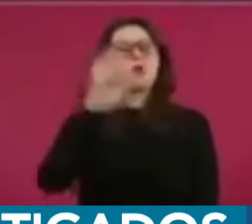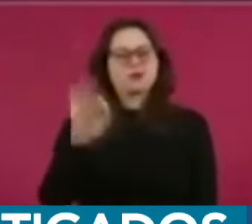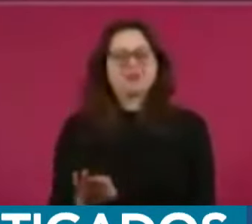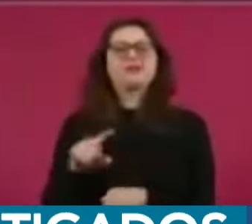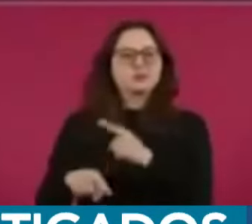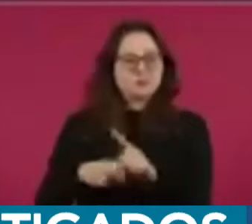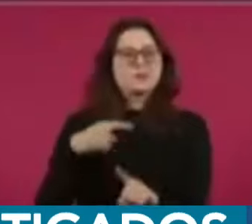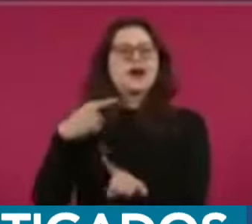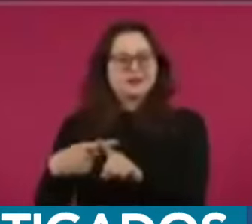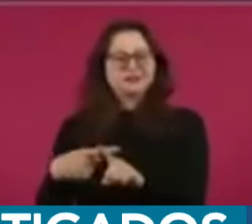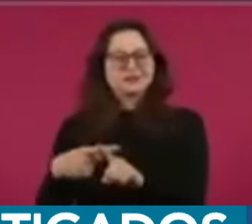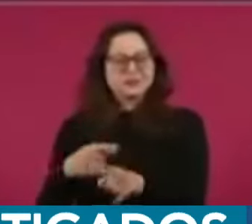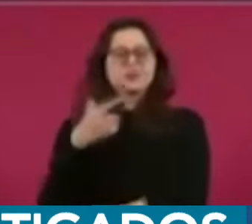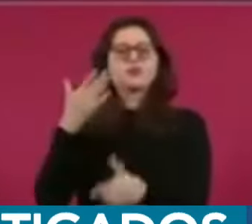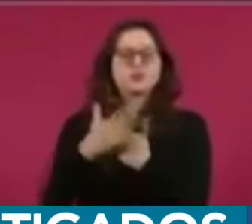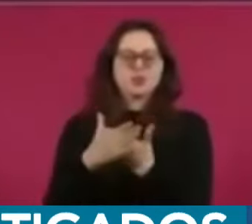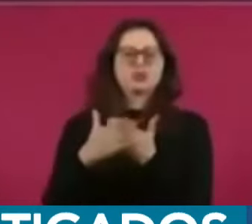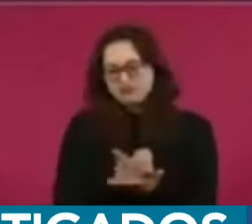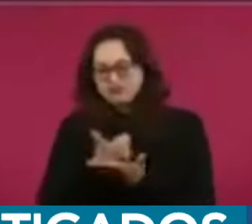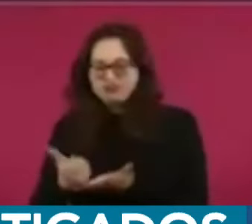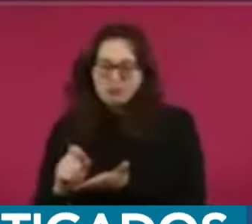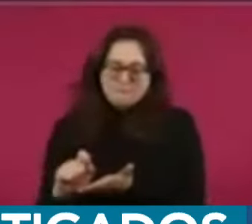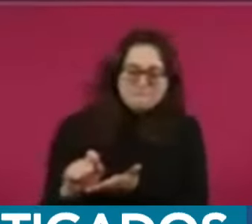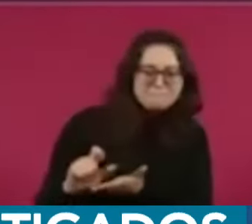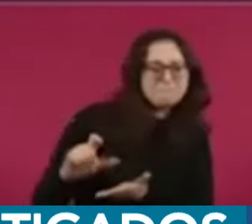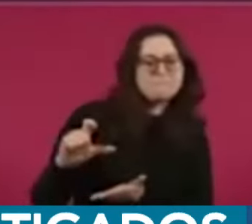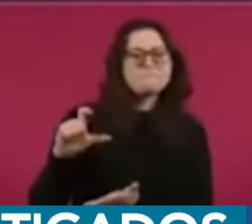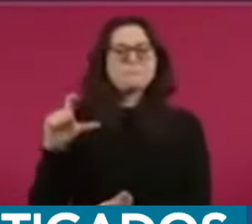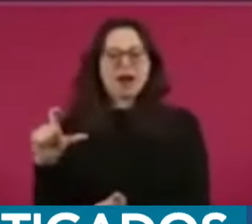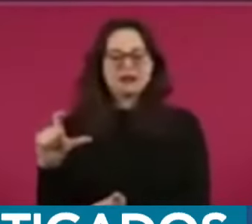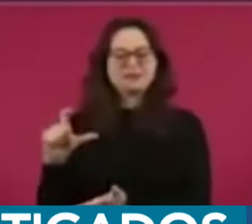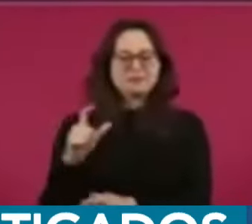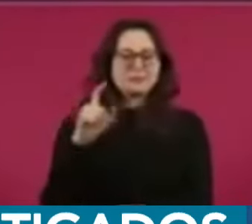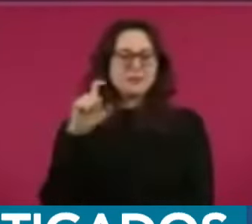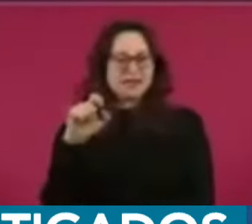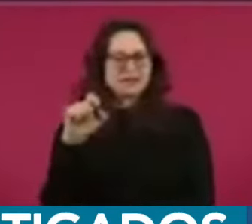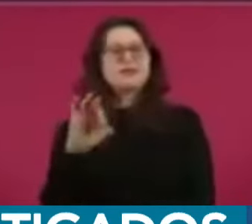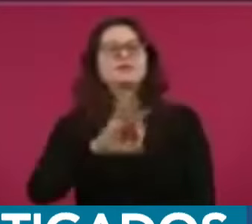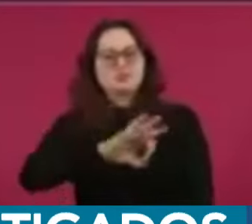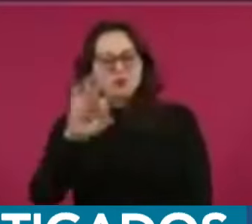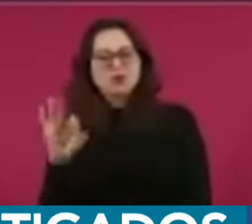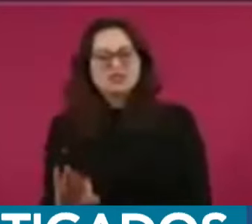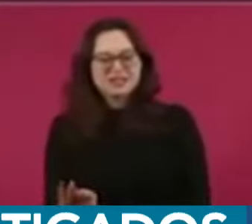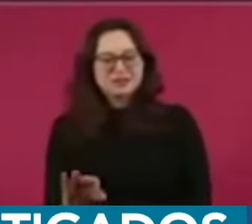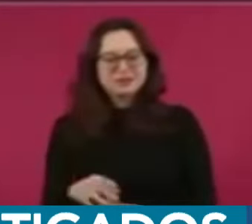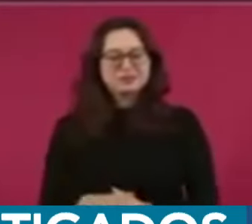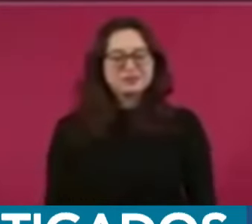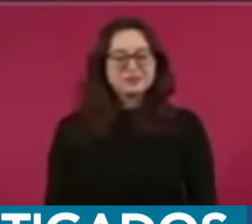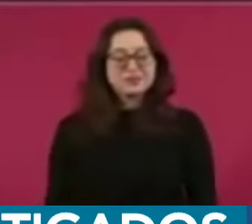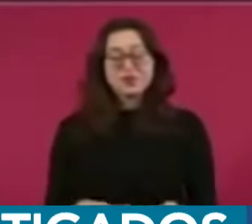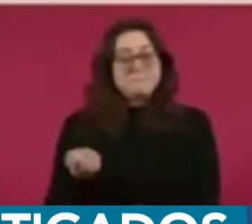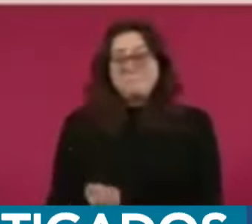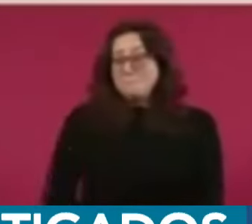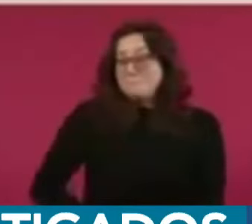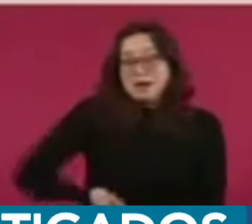materia administrativa contra funcionarios públicos y contra particulares que estén influyendo en este otorgamiento de contratos. Así